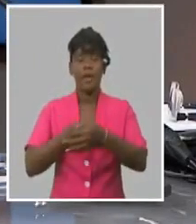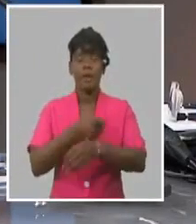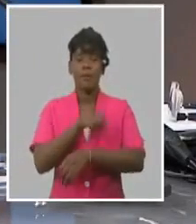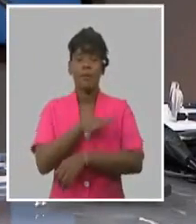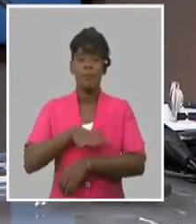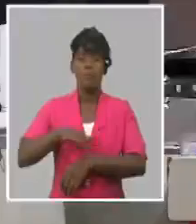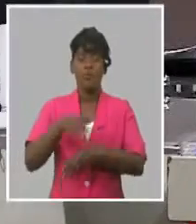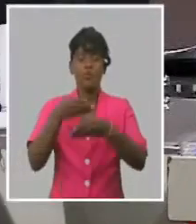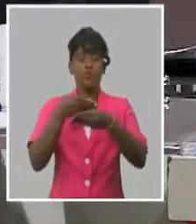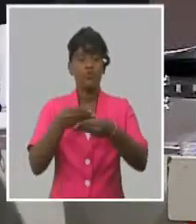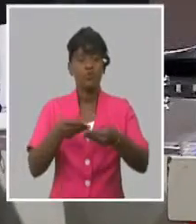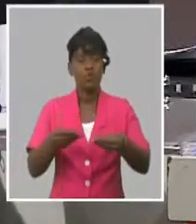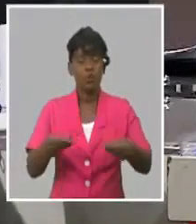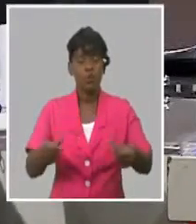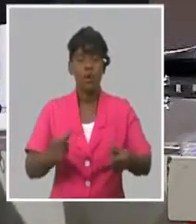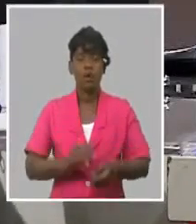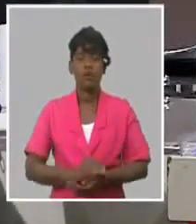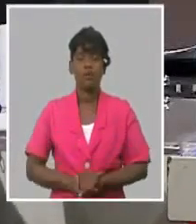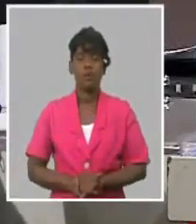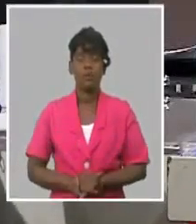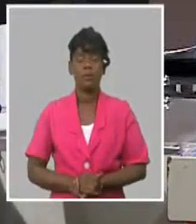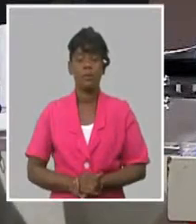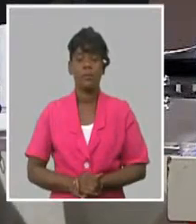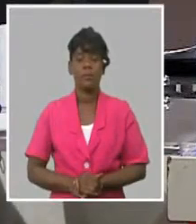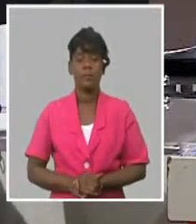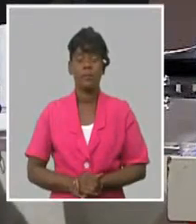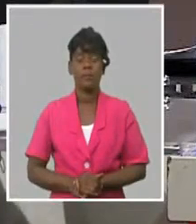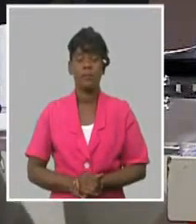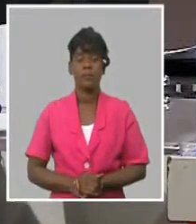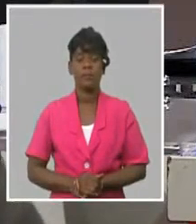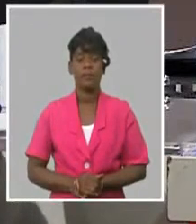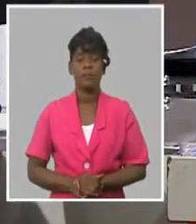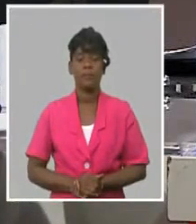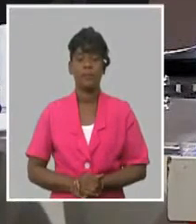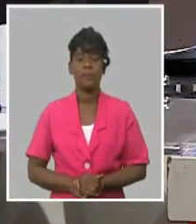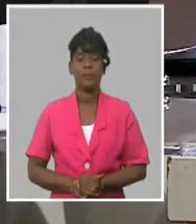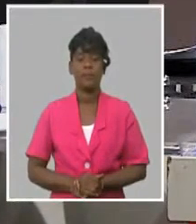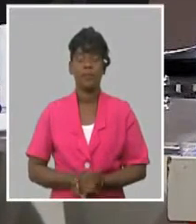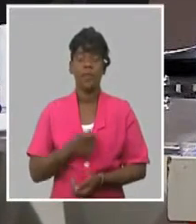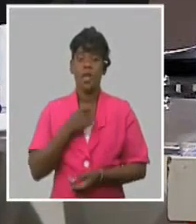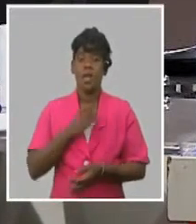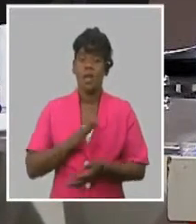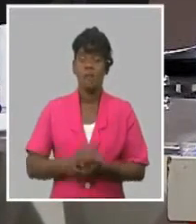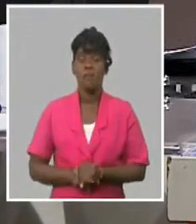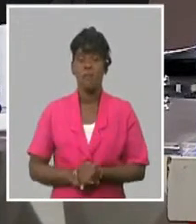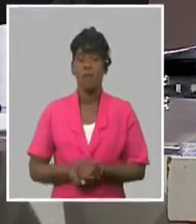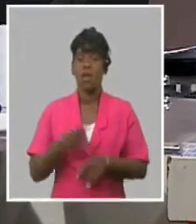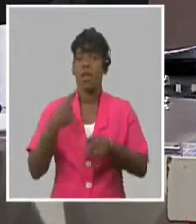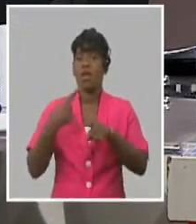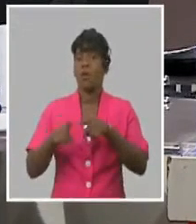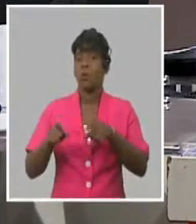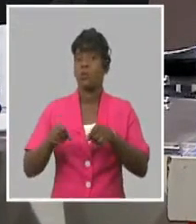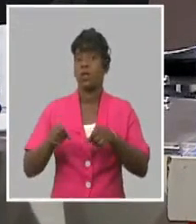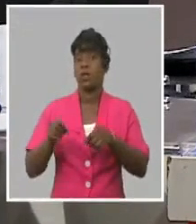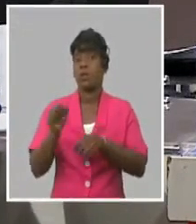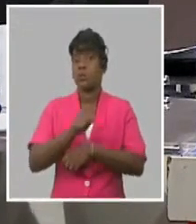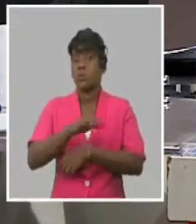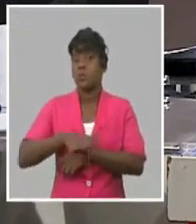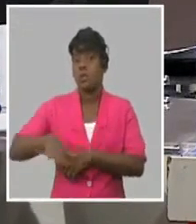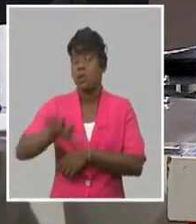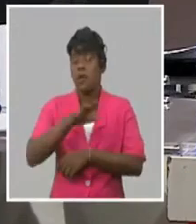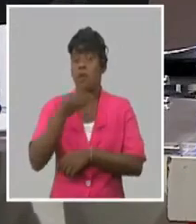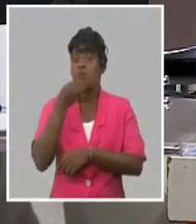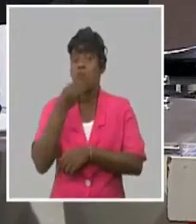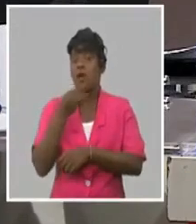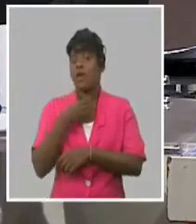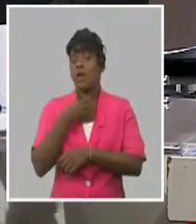proceso. Y que en cualquier otra sociedad, Marino, decir cambiar la moneda y cambiar el tipo de